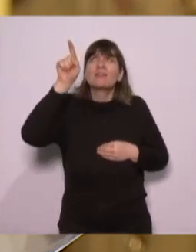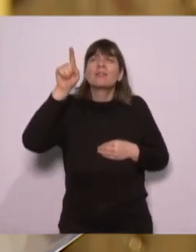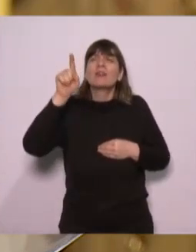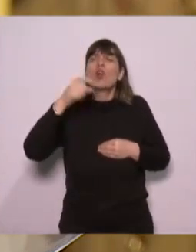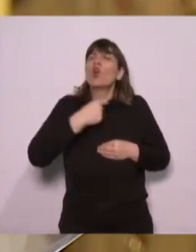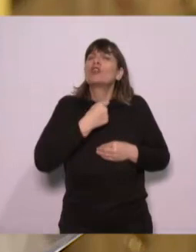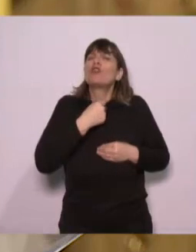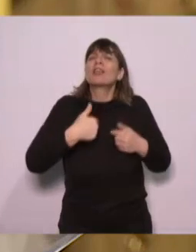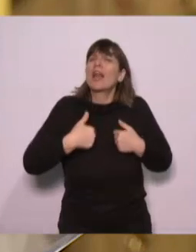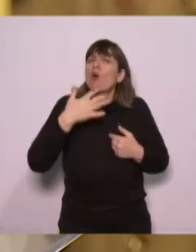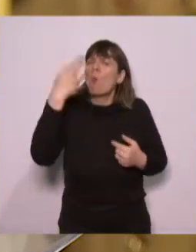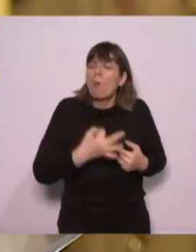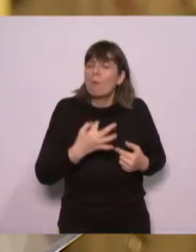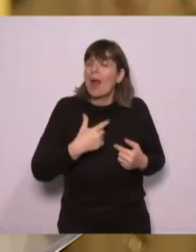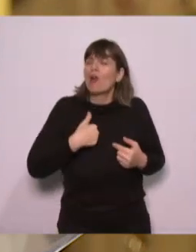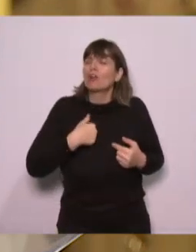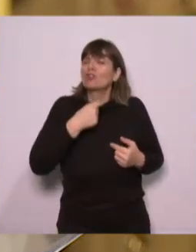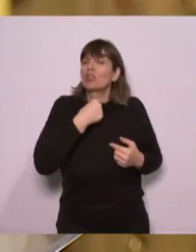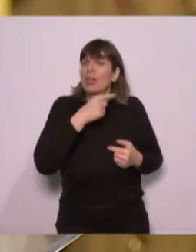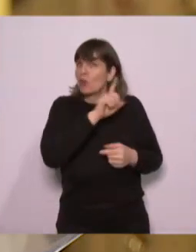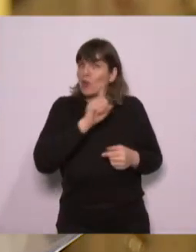vos querés,